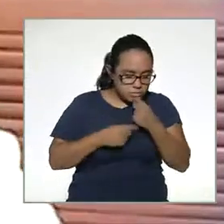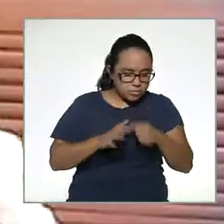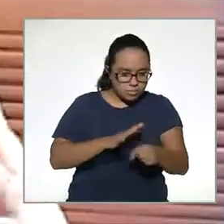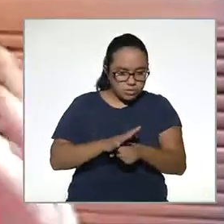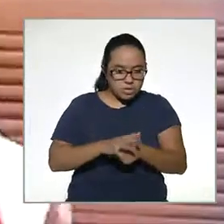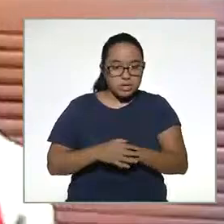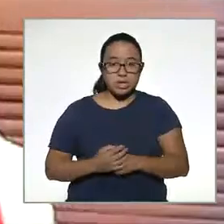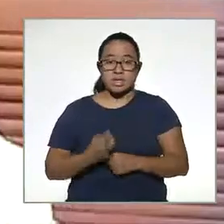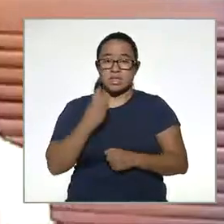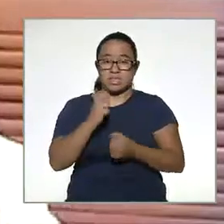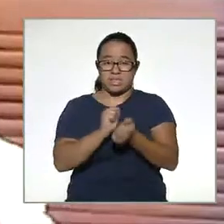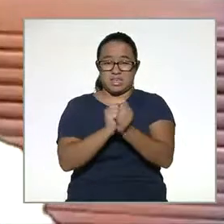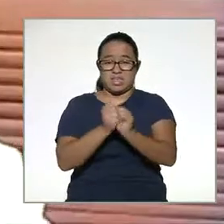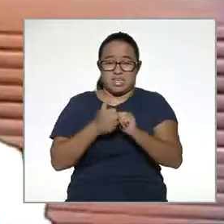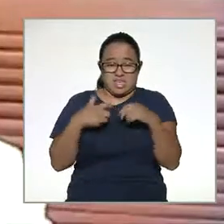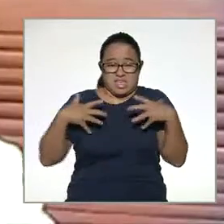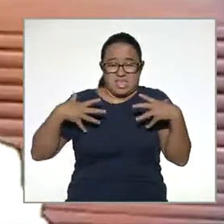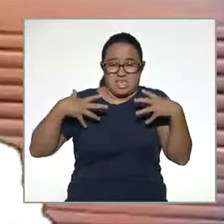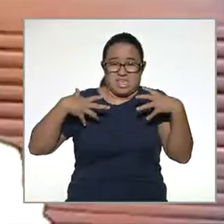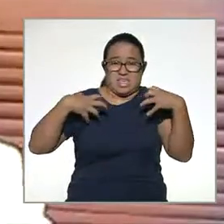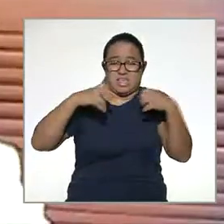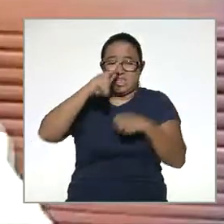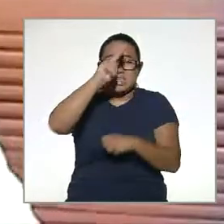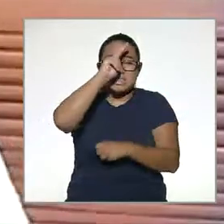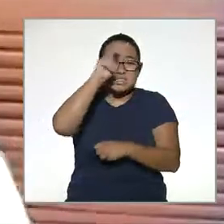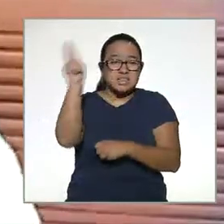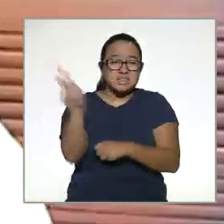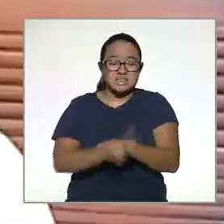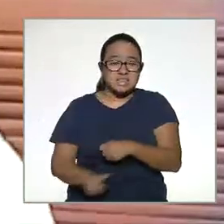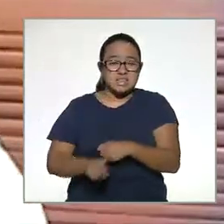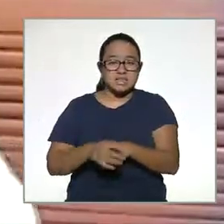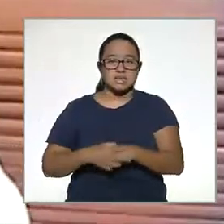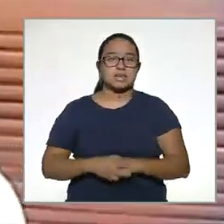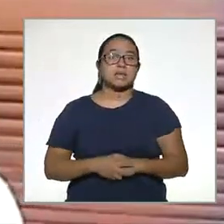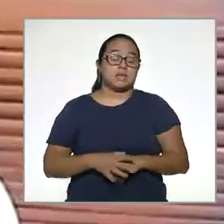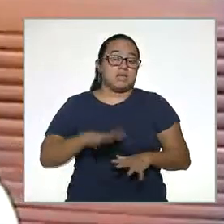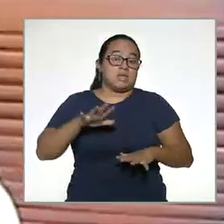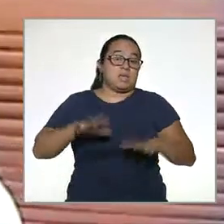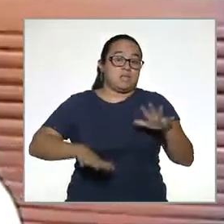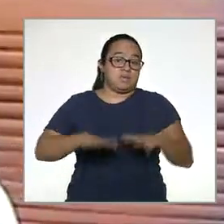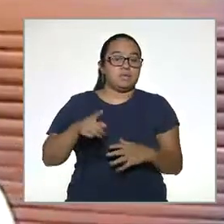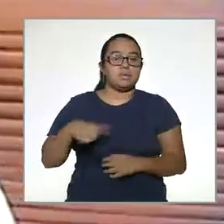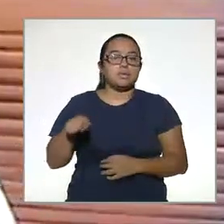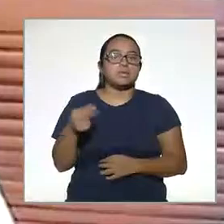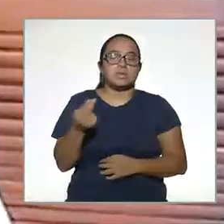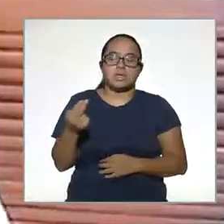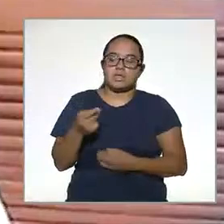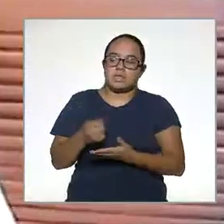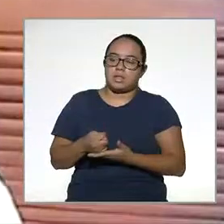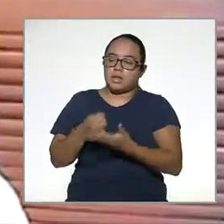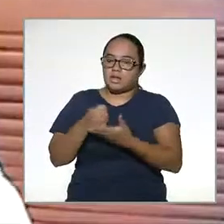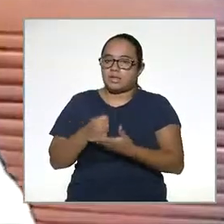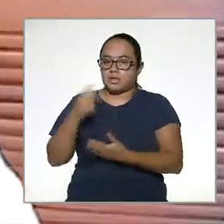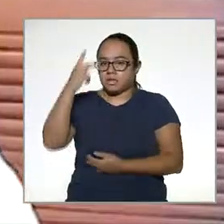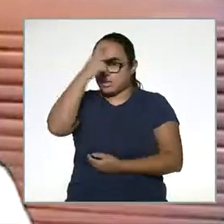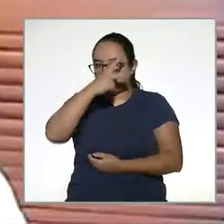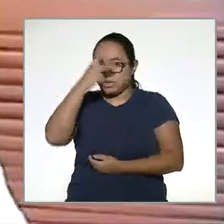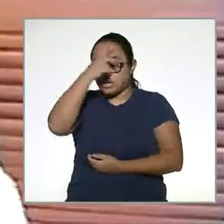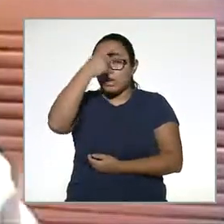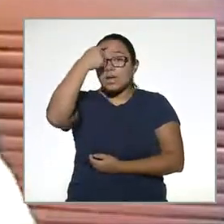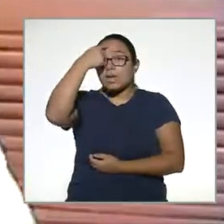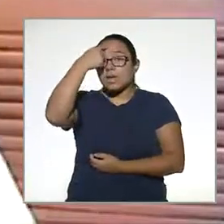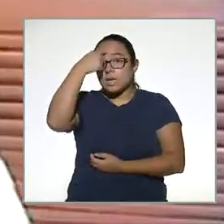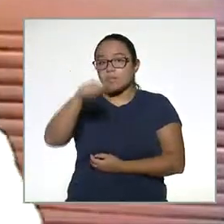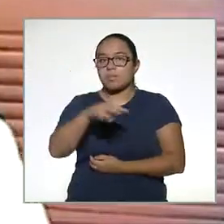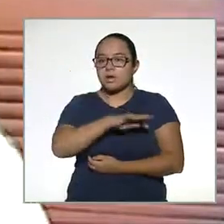esto genera un estrés prolongado, una ansiedad prolongada, y muchas veces necesitan un tratamiento psicológico y psiquiátrico para